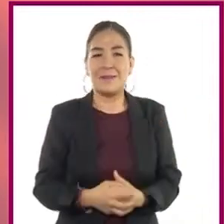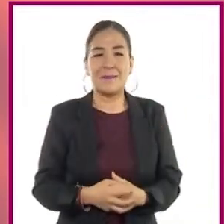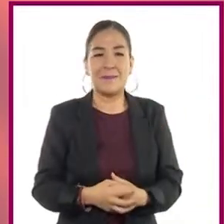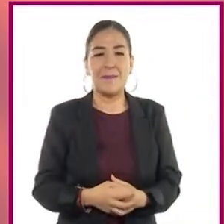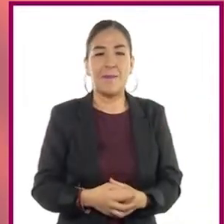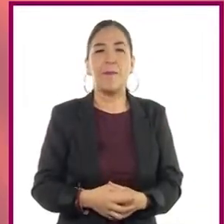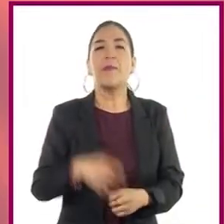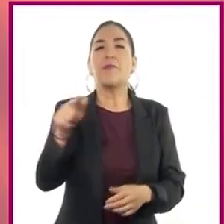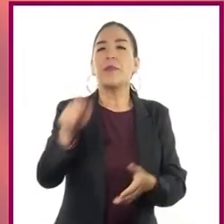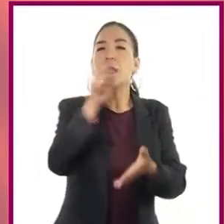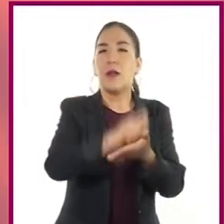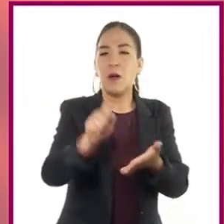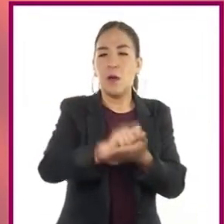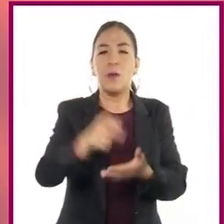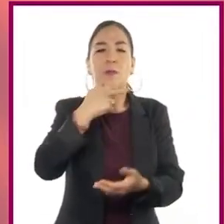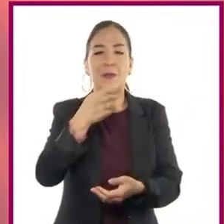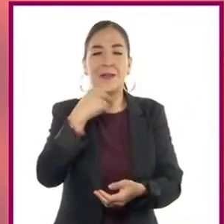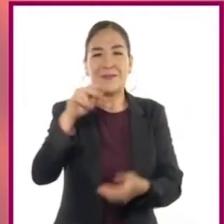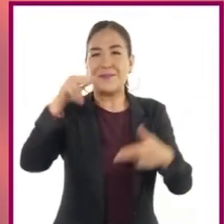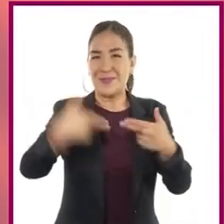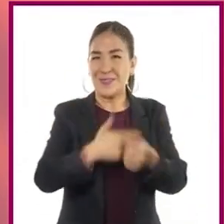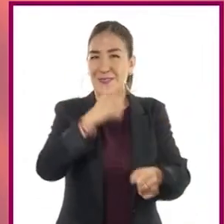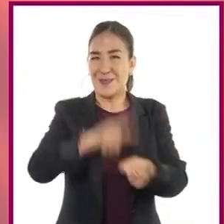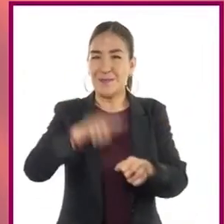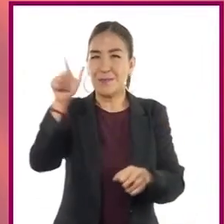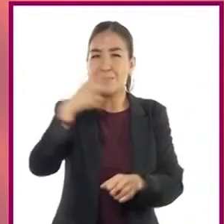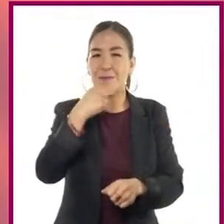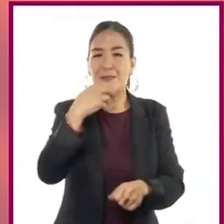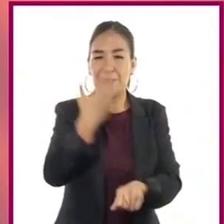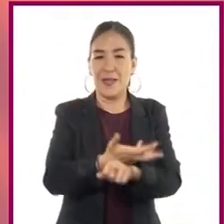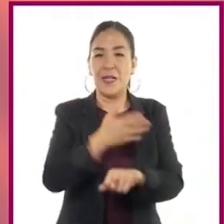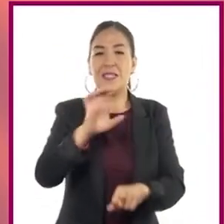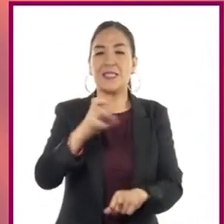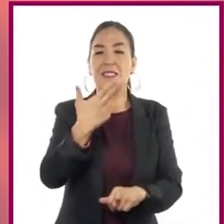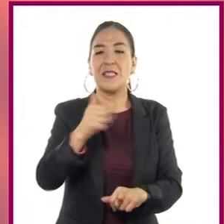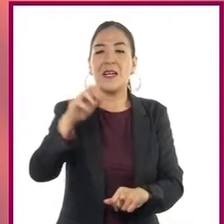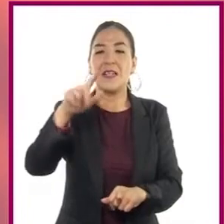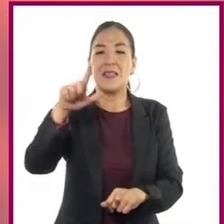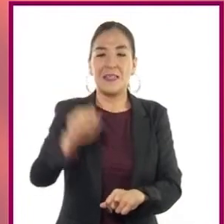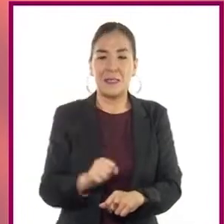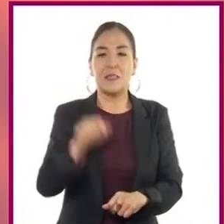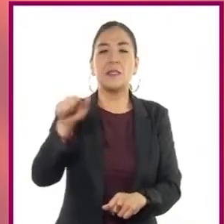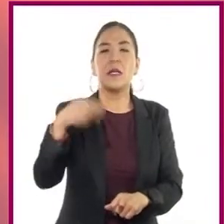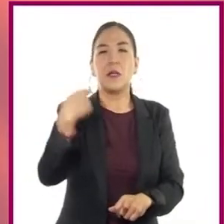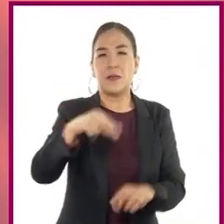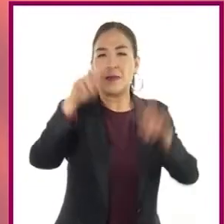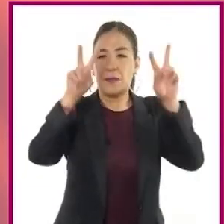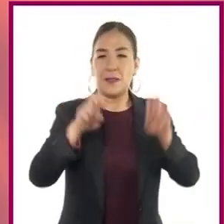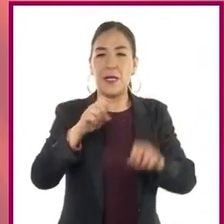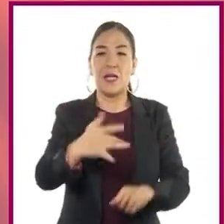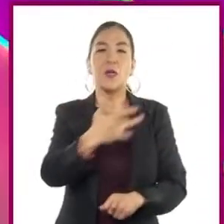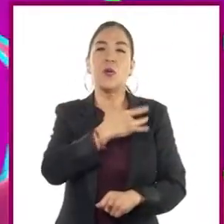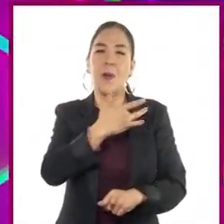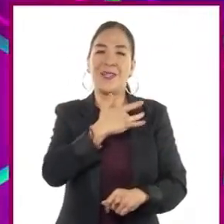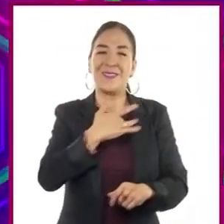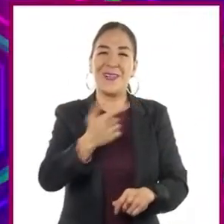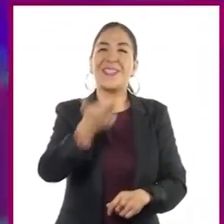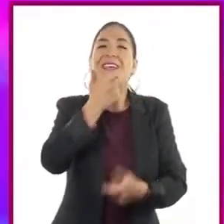escritor nacionalizado estadounidense, Charles Bukowski, que se titula El corazón